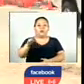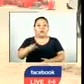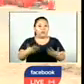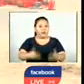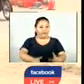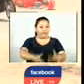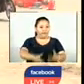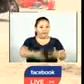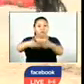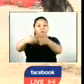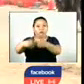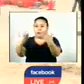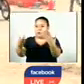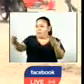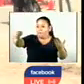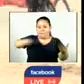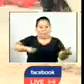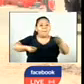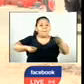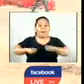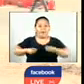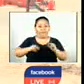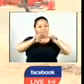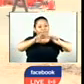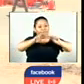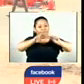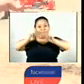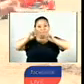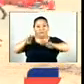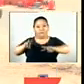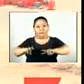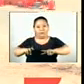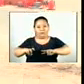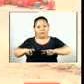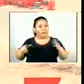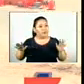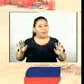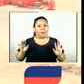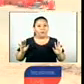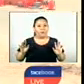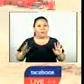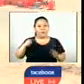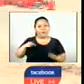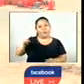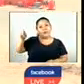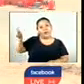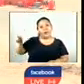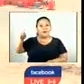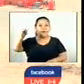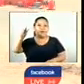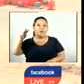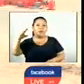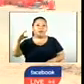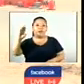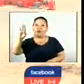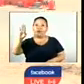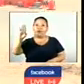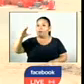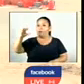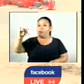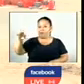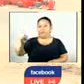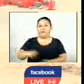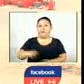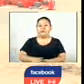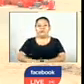empresas presentaron sus ofertas hemos mandado ahorita no objeción al BESIE este proyecto y de acuerdo